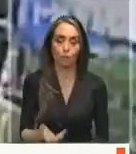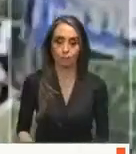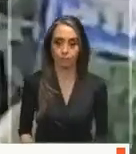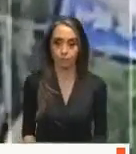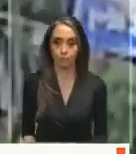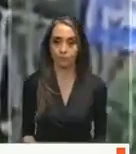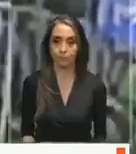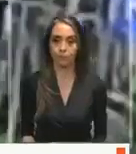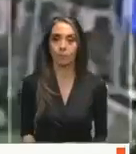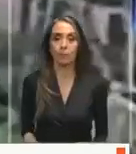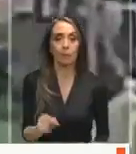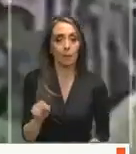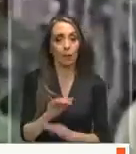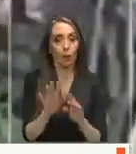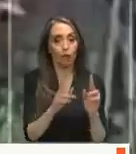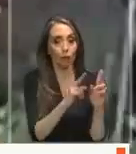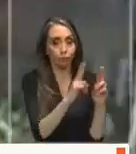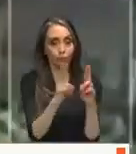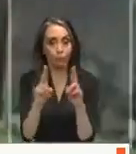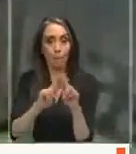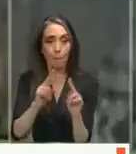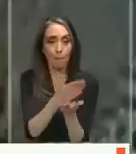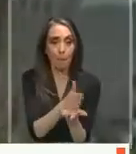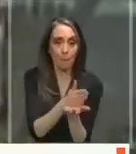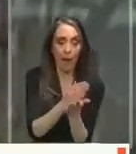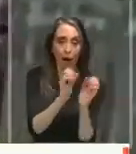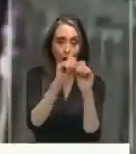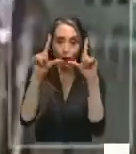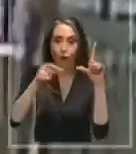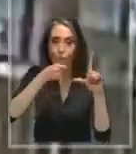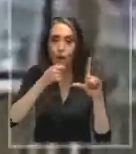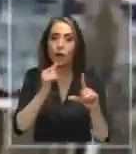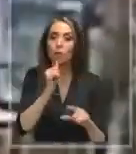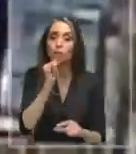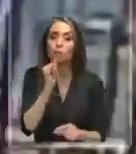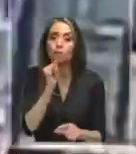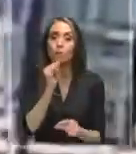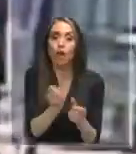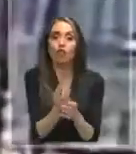Hasta el cierre de esta edición, aún no había novedades de esta camioneta ni de su